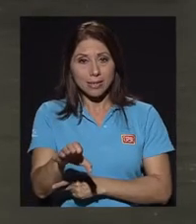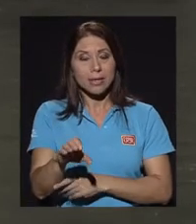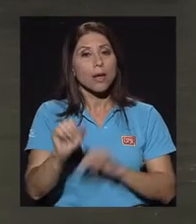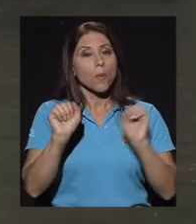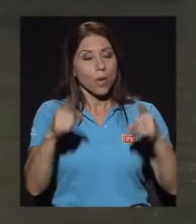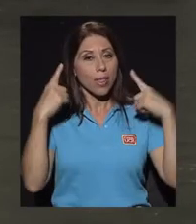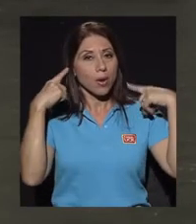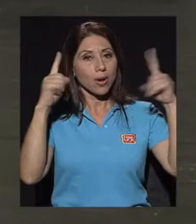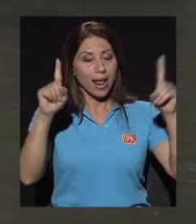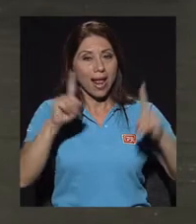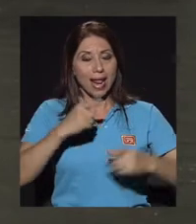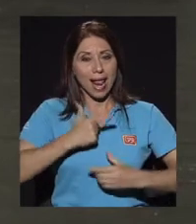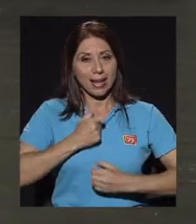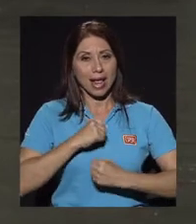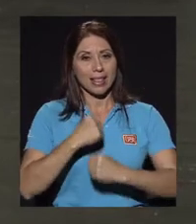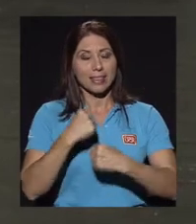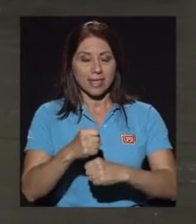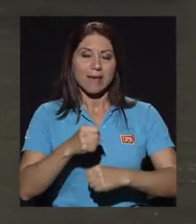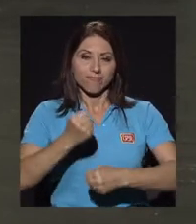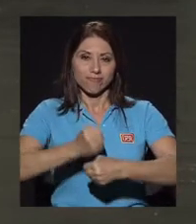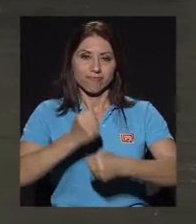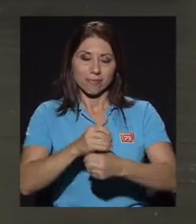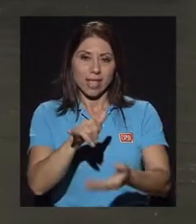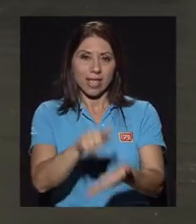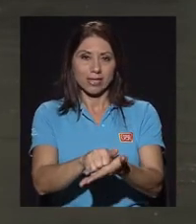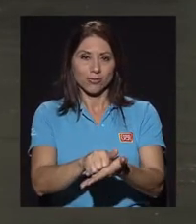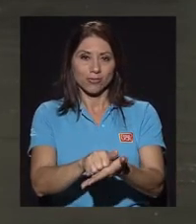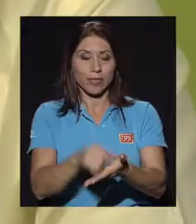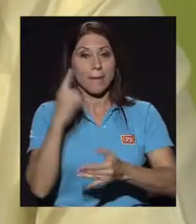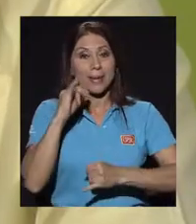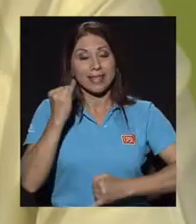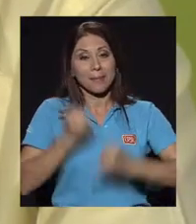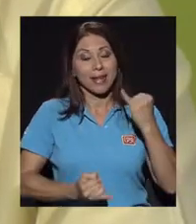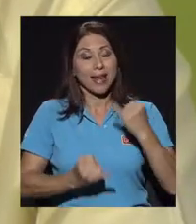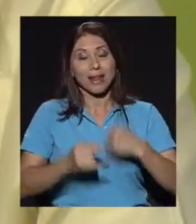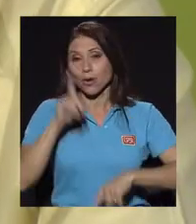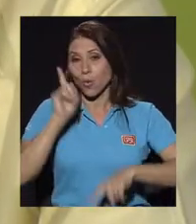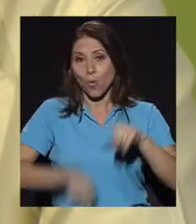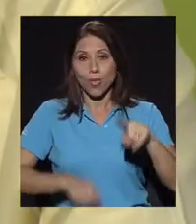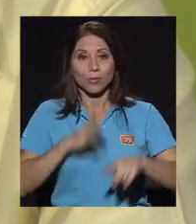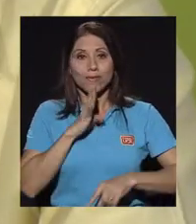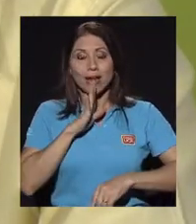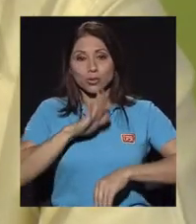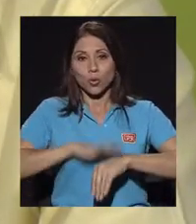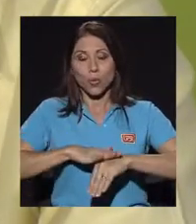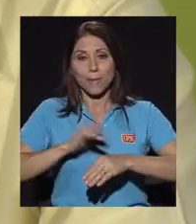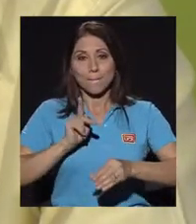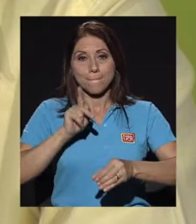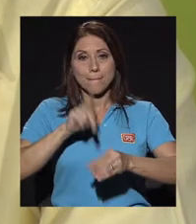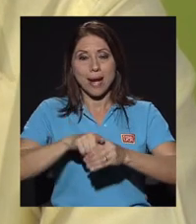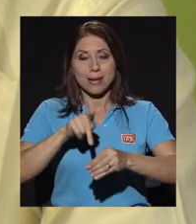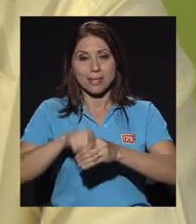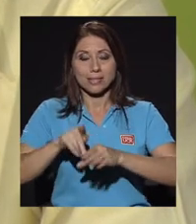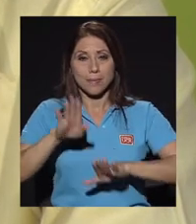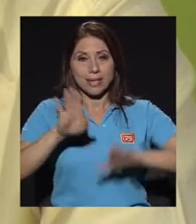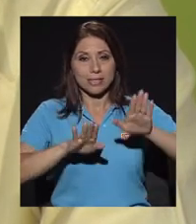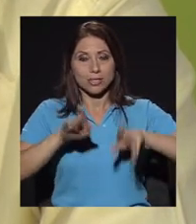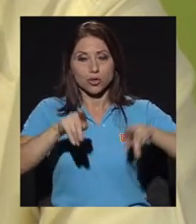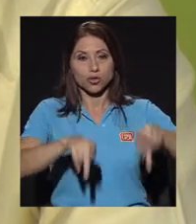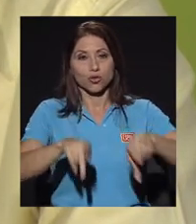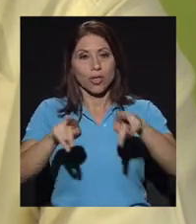Ciudadana. Termino diciendo que definitivamente no podemos hablar de participación ciudadana si no